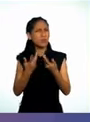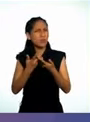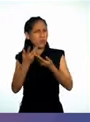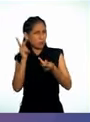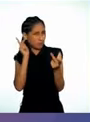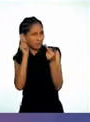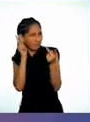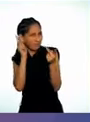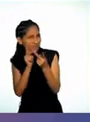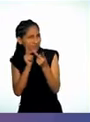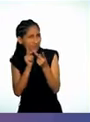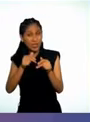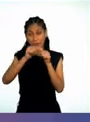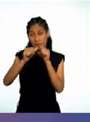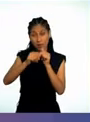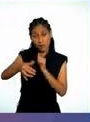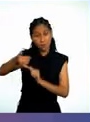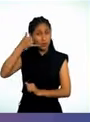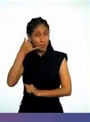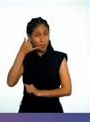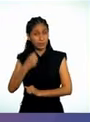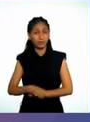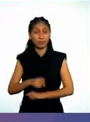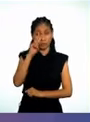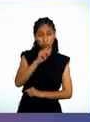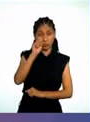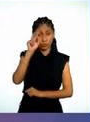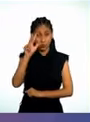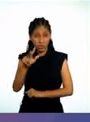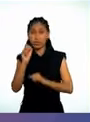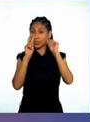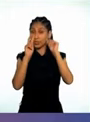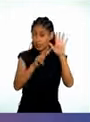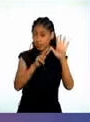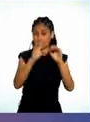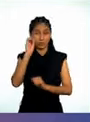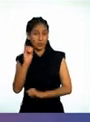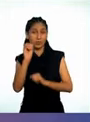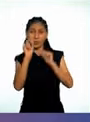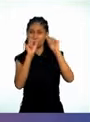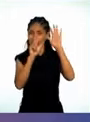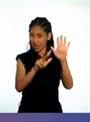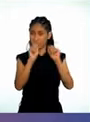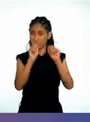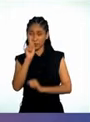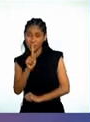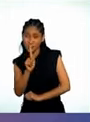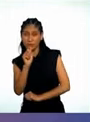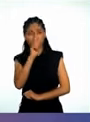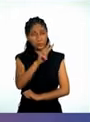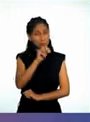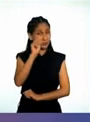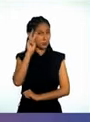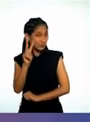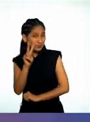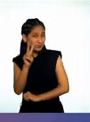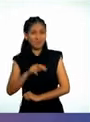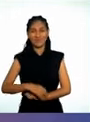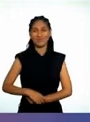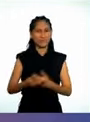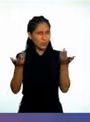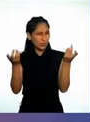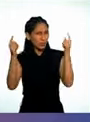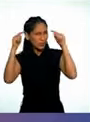teléfono number two three se ven señor eight want to to call